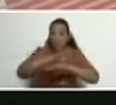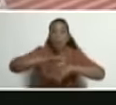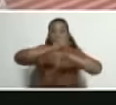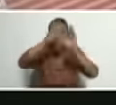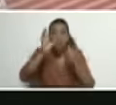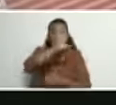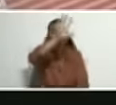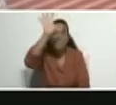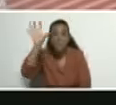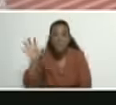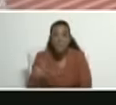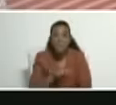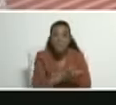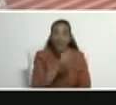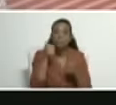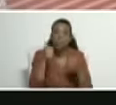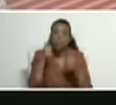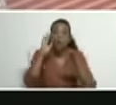mundo.